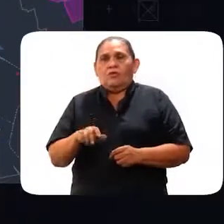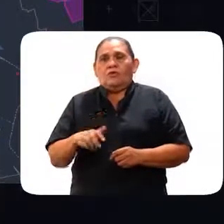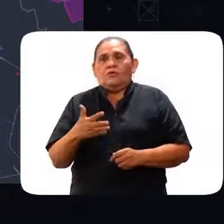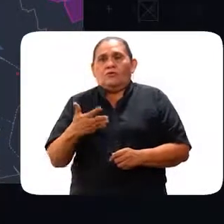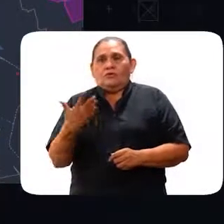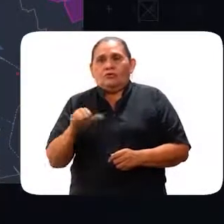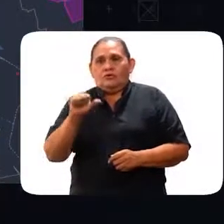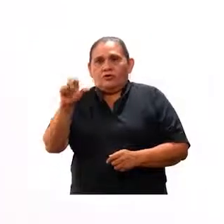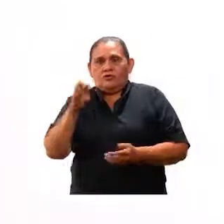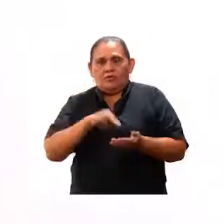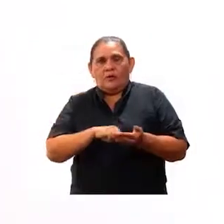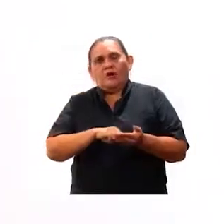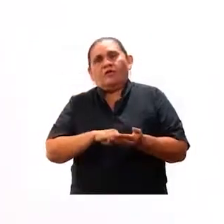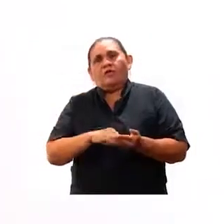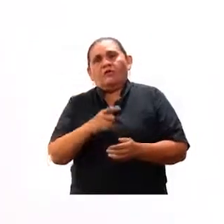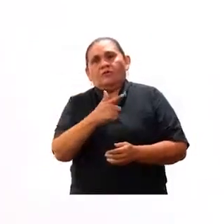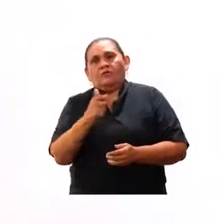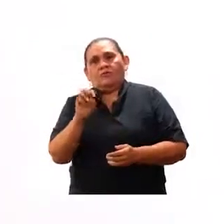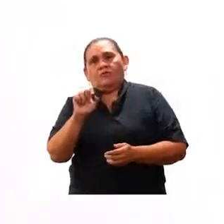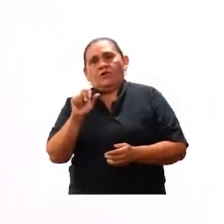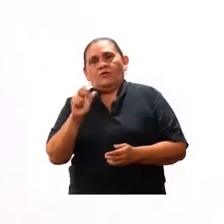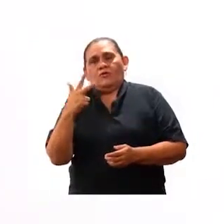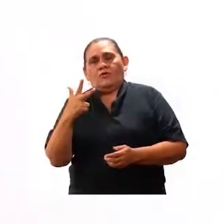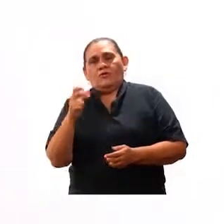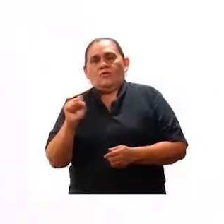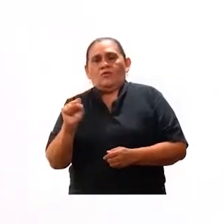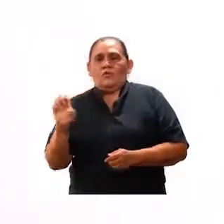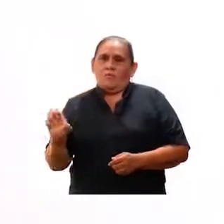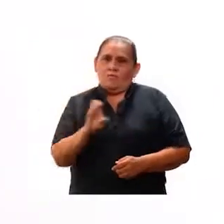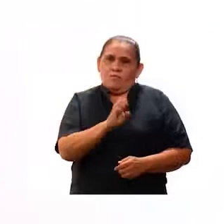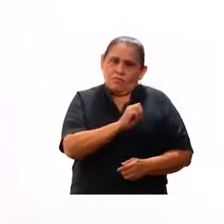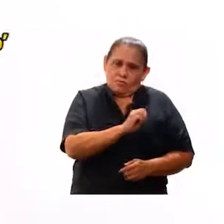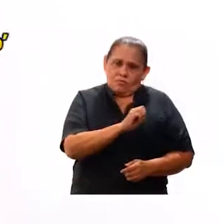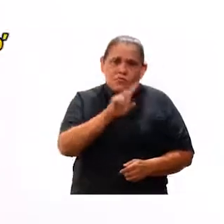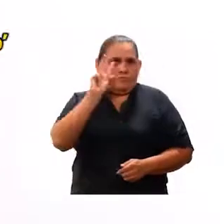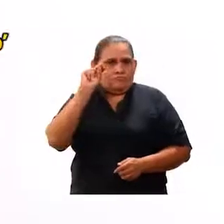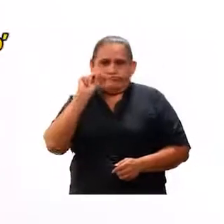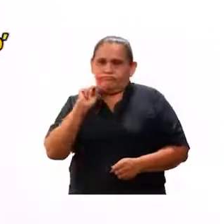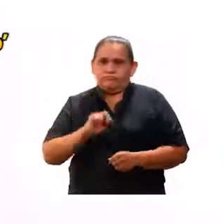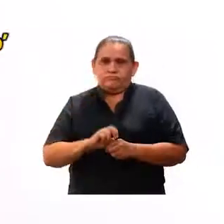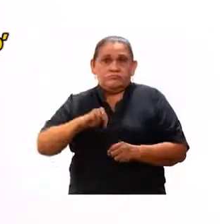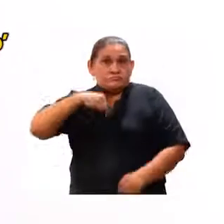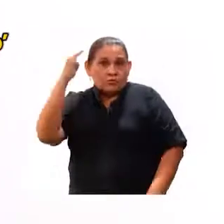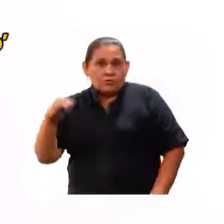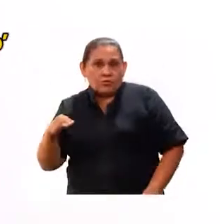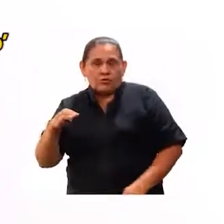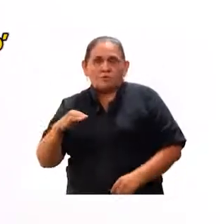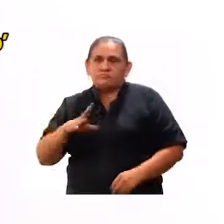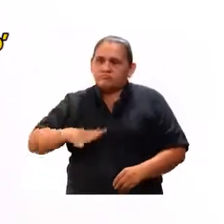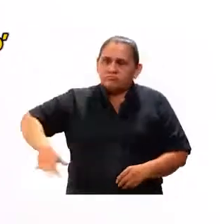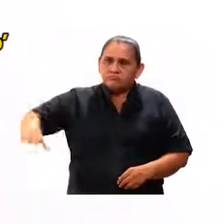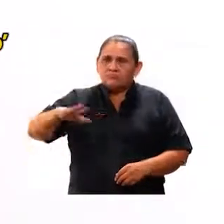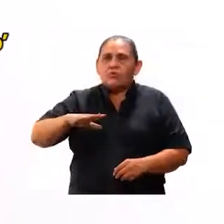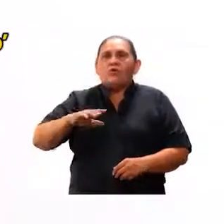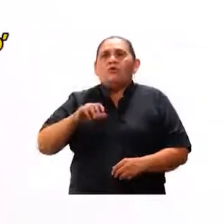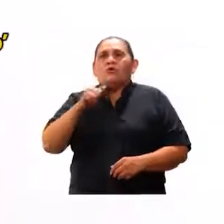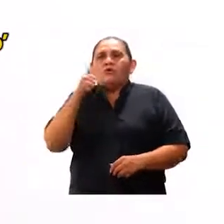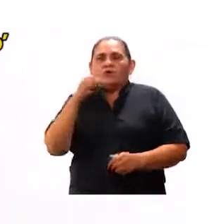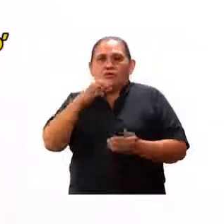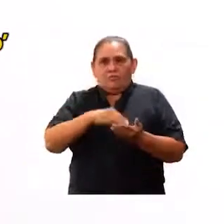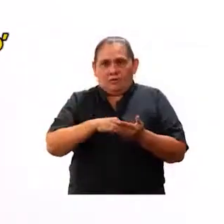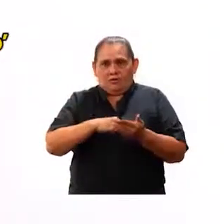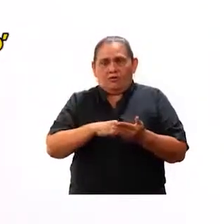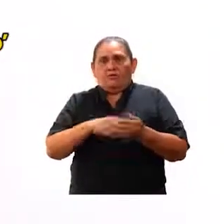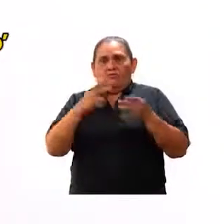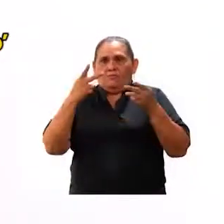16.748 en la zona poniente. En este parte médico no se reportan fallecimientos. En total, son 6.931 las